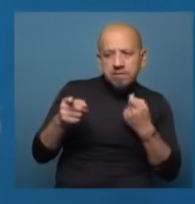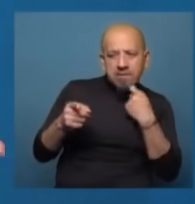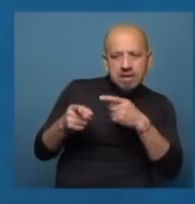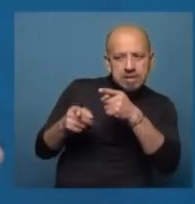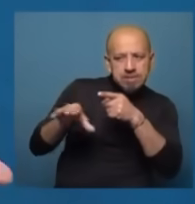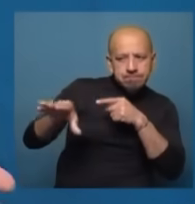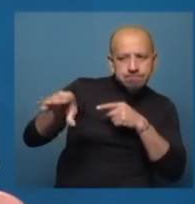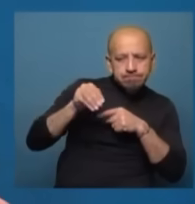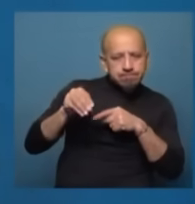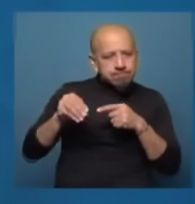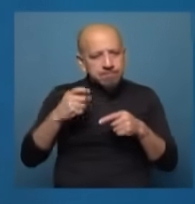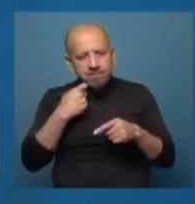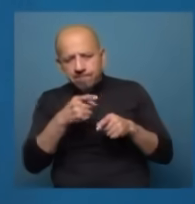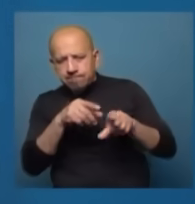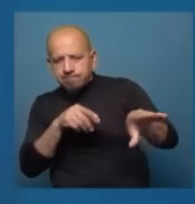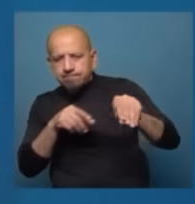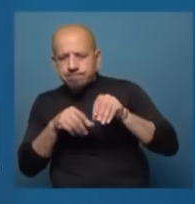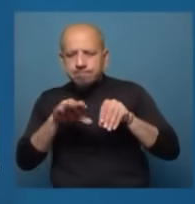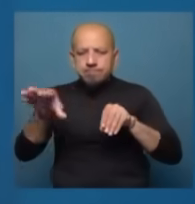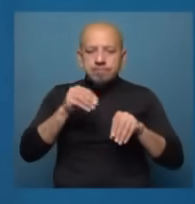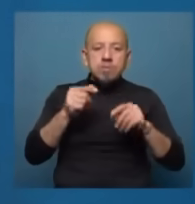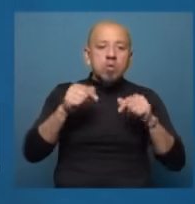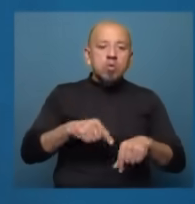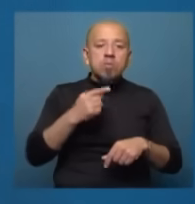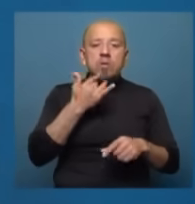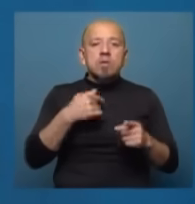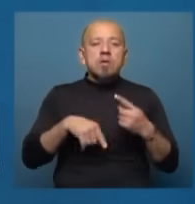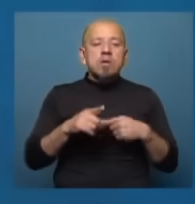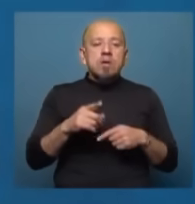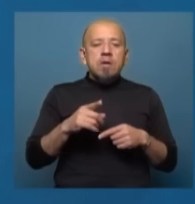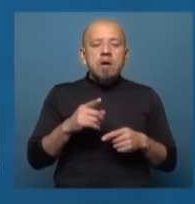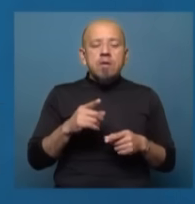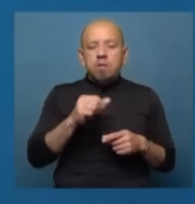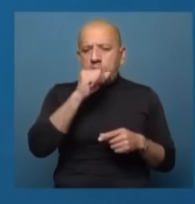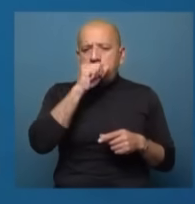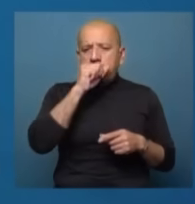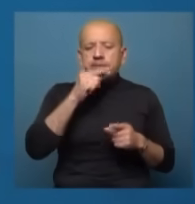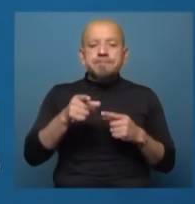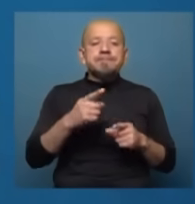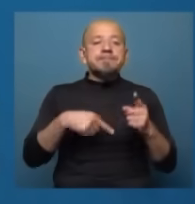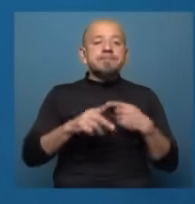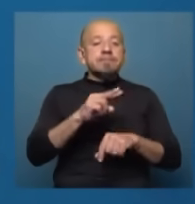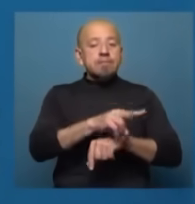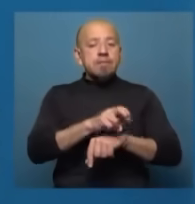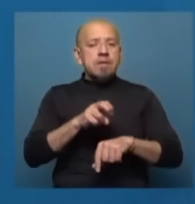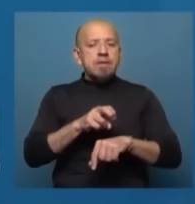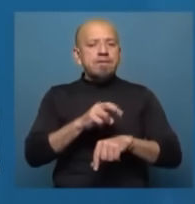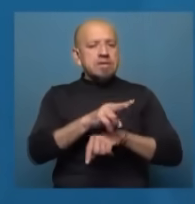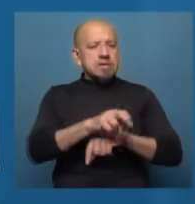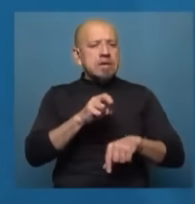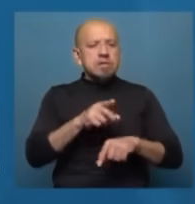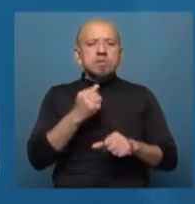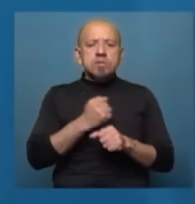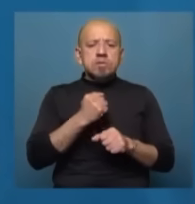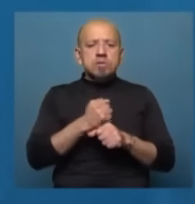corresponde hacerlo hay que tirar de ahí como pasó con el caso de hoy Entonces en realidad la fiscalía hizo un trabajo tan impecable y